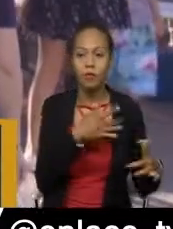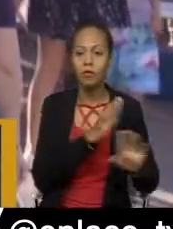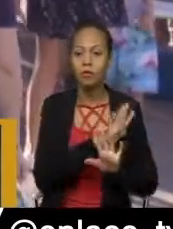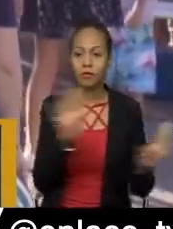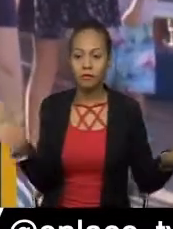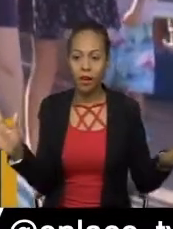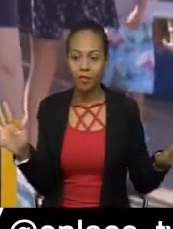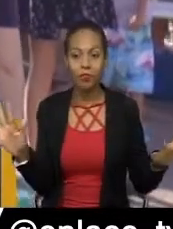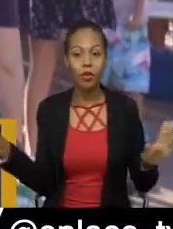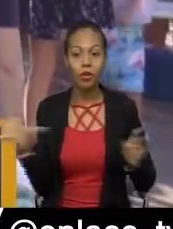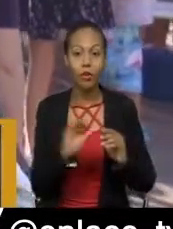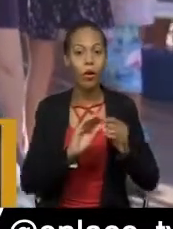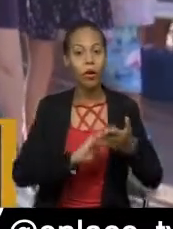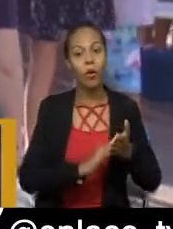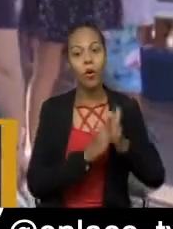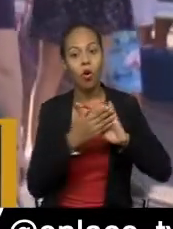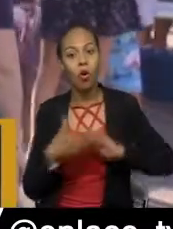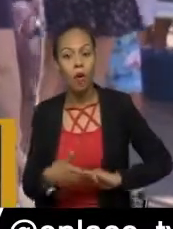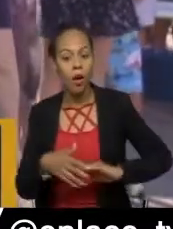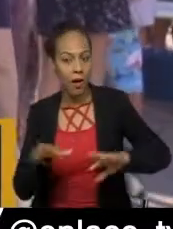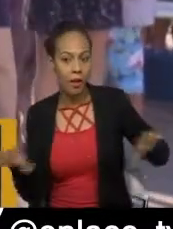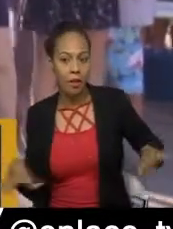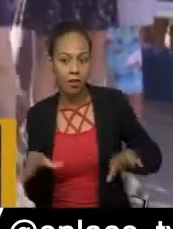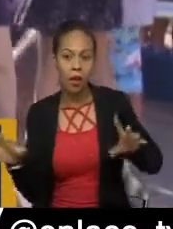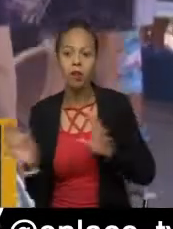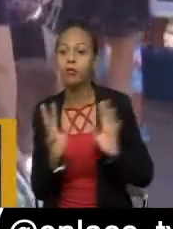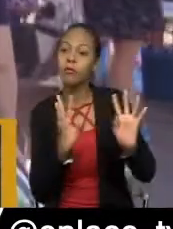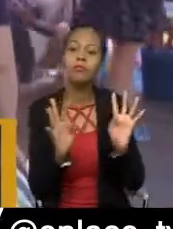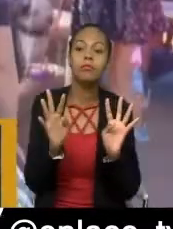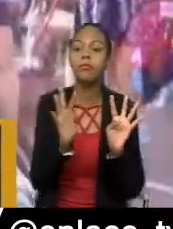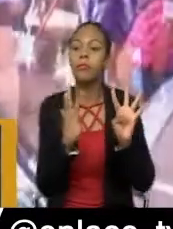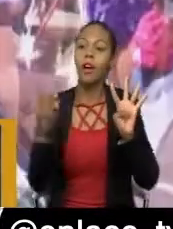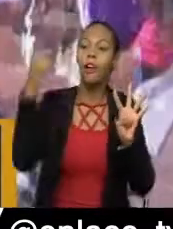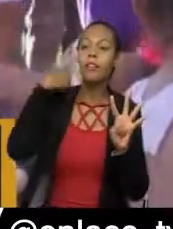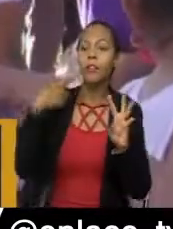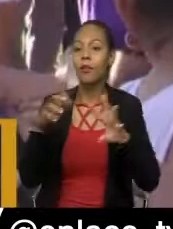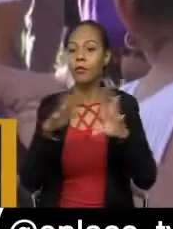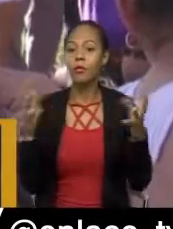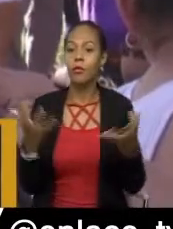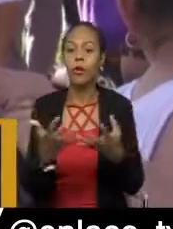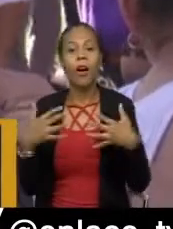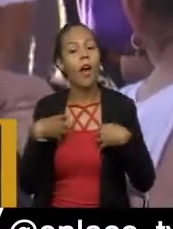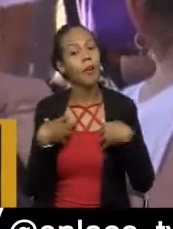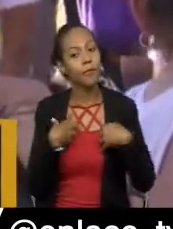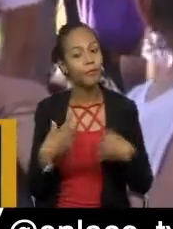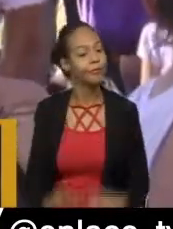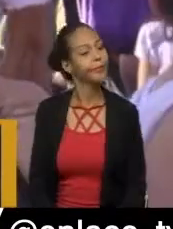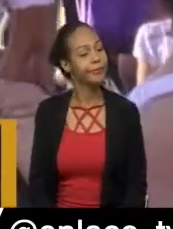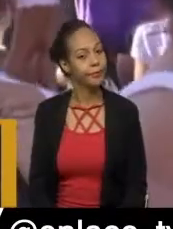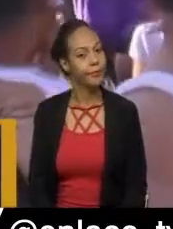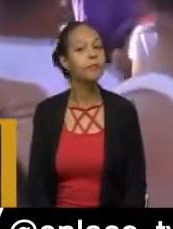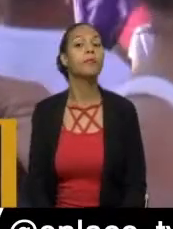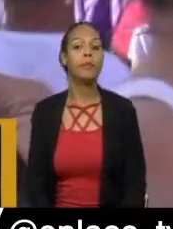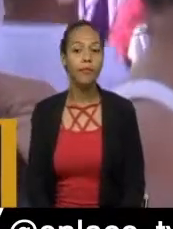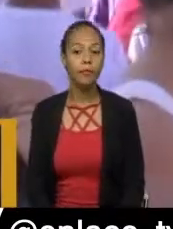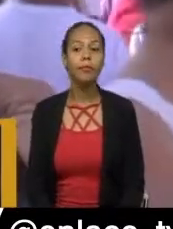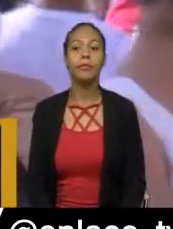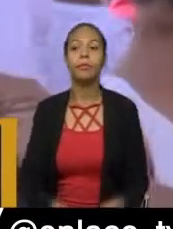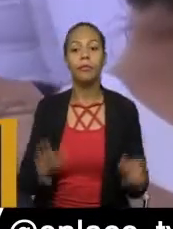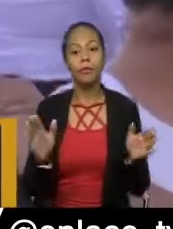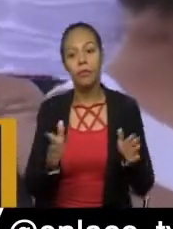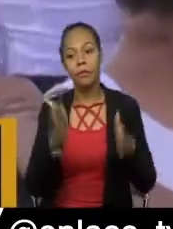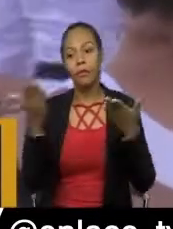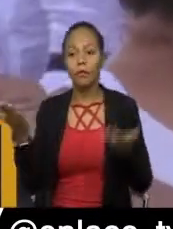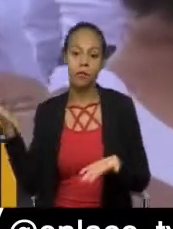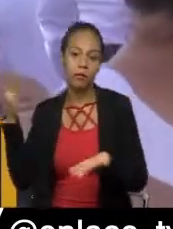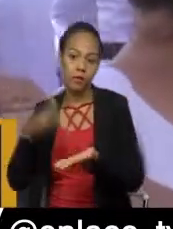para salir a la comparsa que vamos a realizar para la celebración del Día Mundial de los Animales. Seguir insistiendo en los programas de esterilización, que es la